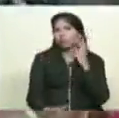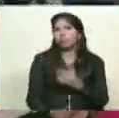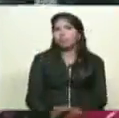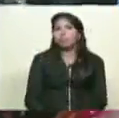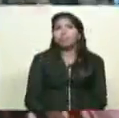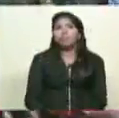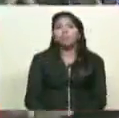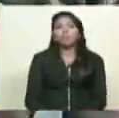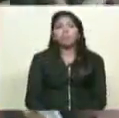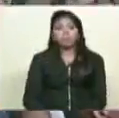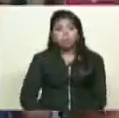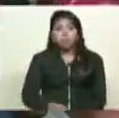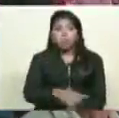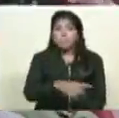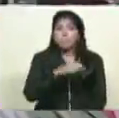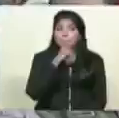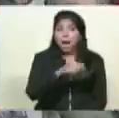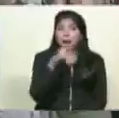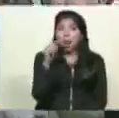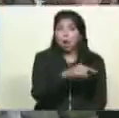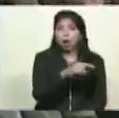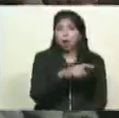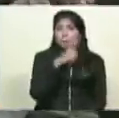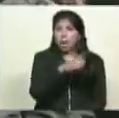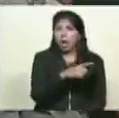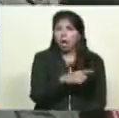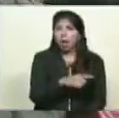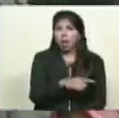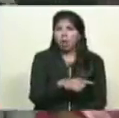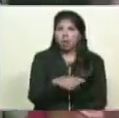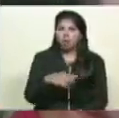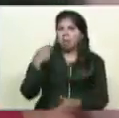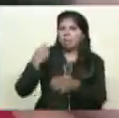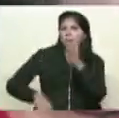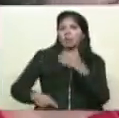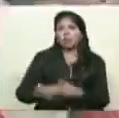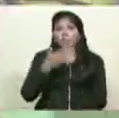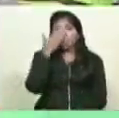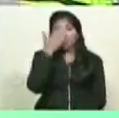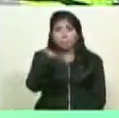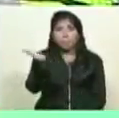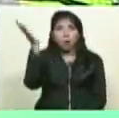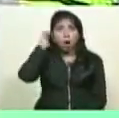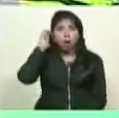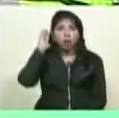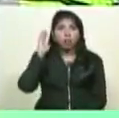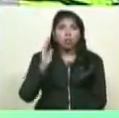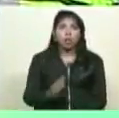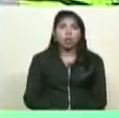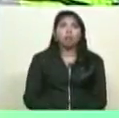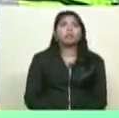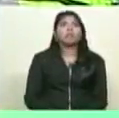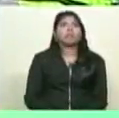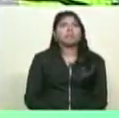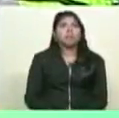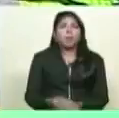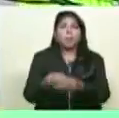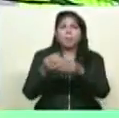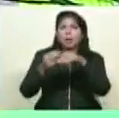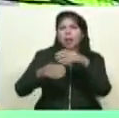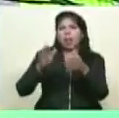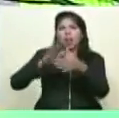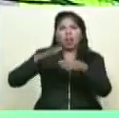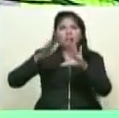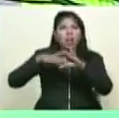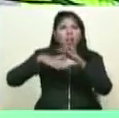Hay que ser bien malvado, ¿vale?, para negar. Y bien hipócrita, ¿verdad? Se la pasa hablando de Venezuela por el